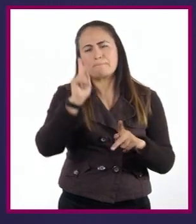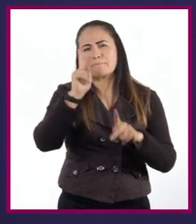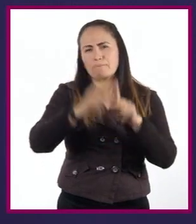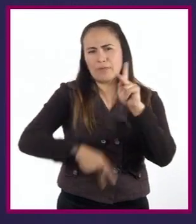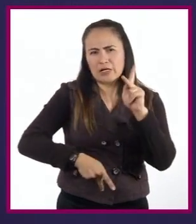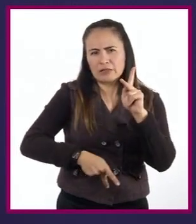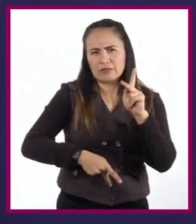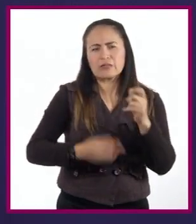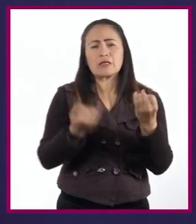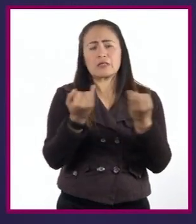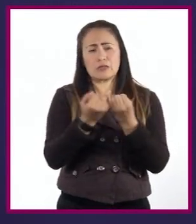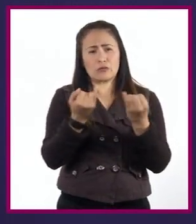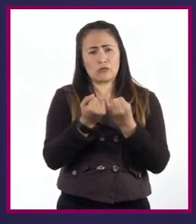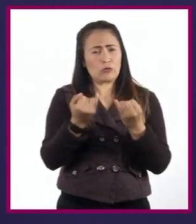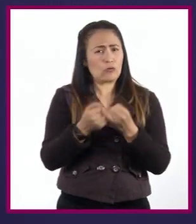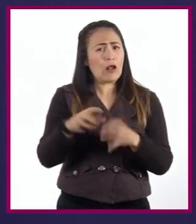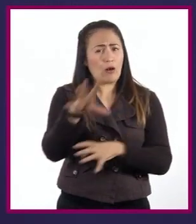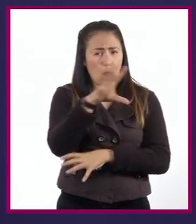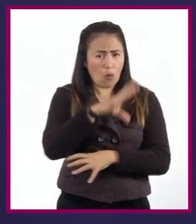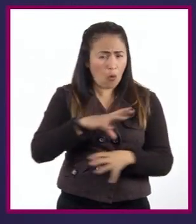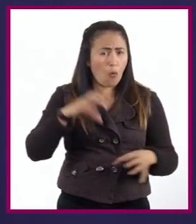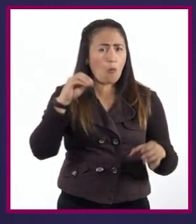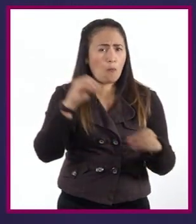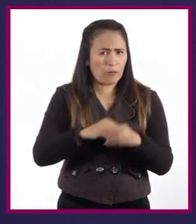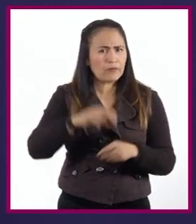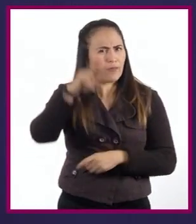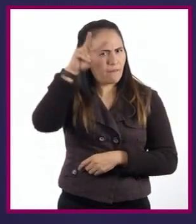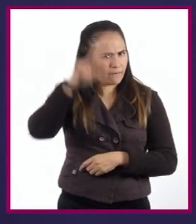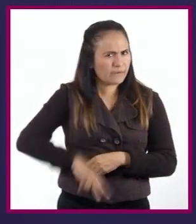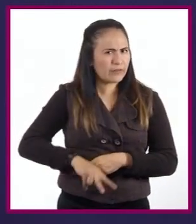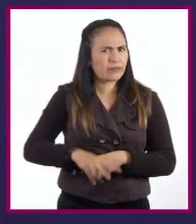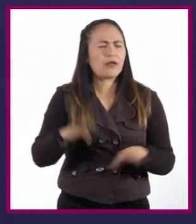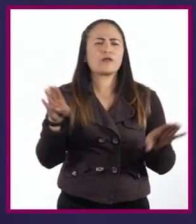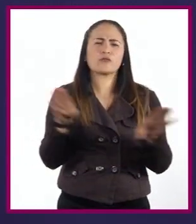noticioso y la única manera de conocer un